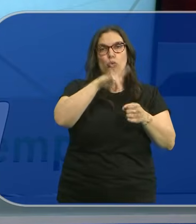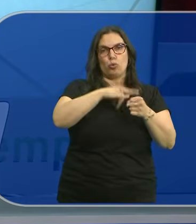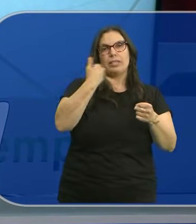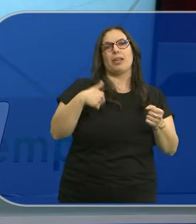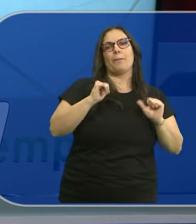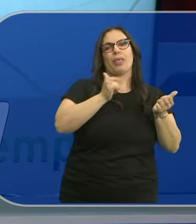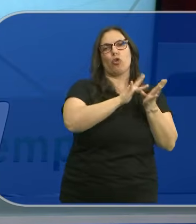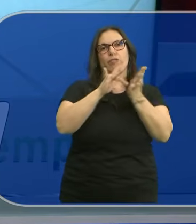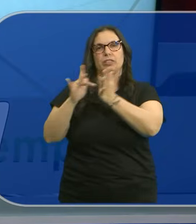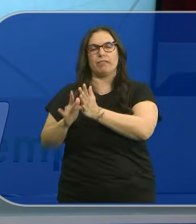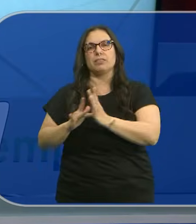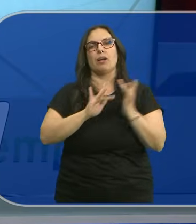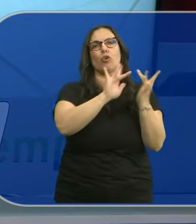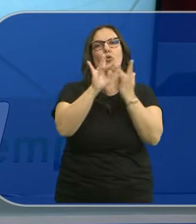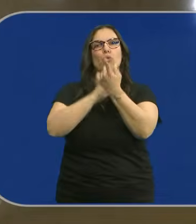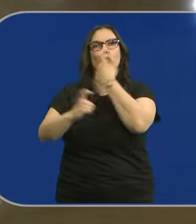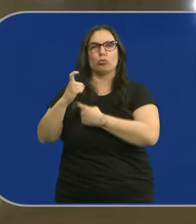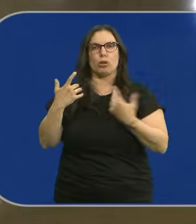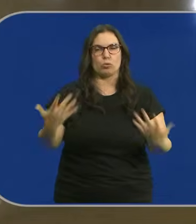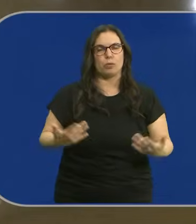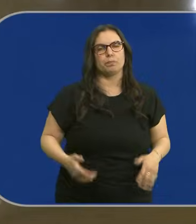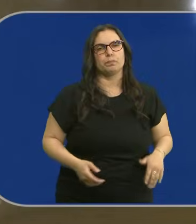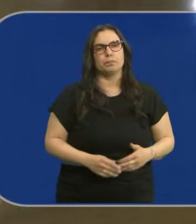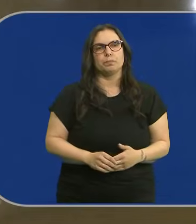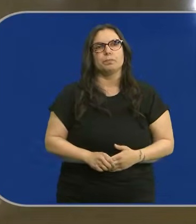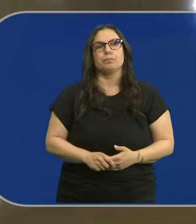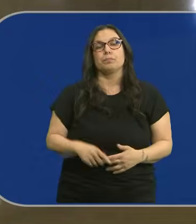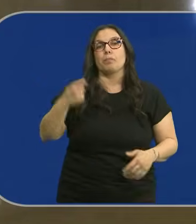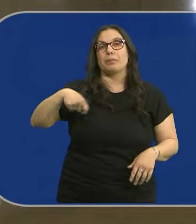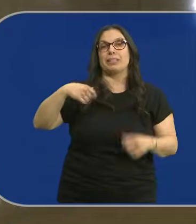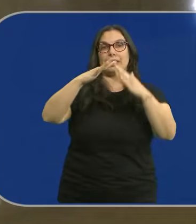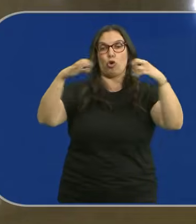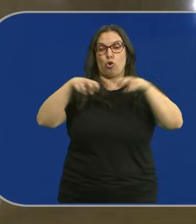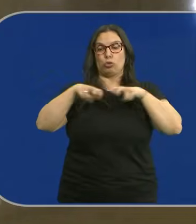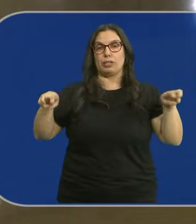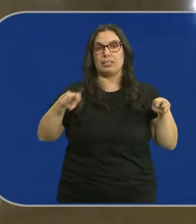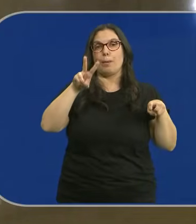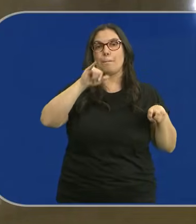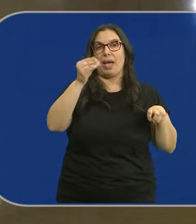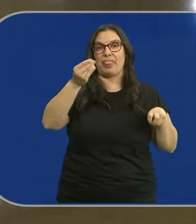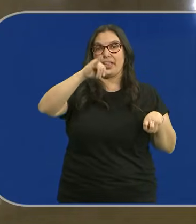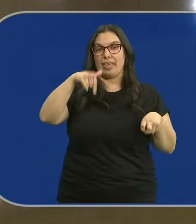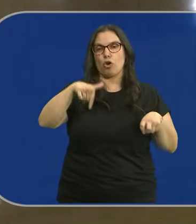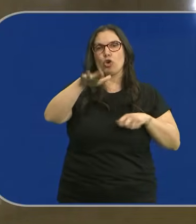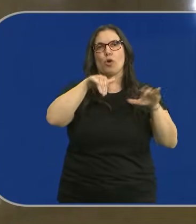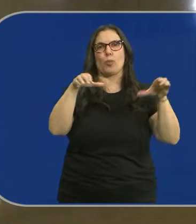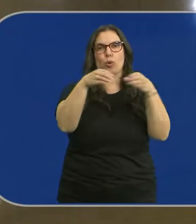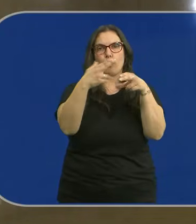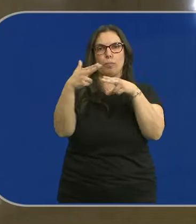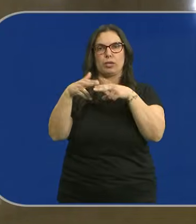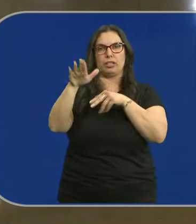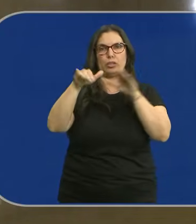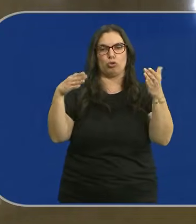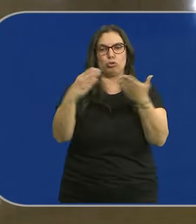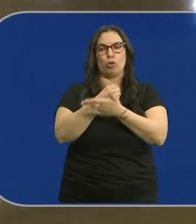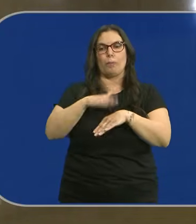la ronda de consultas. Verónica Melendre. El presidente de las Cortes, Francisco Vázquez, ha convocado hoy a los grupos políticos